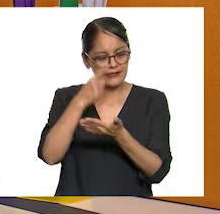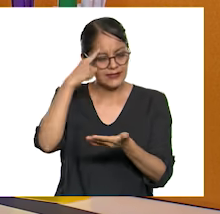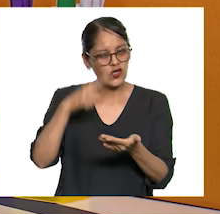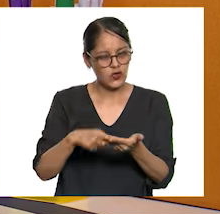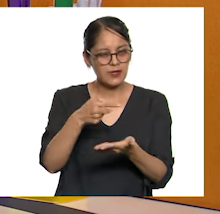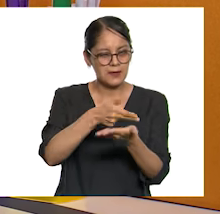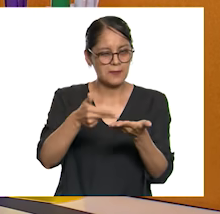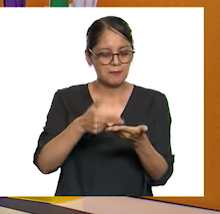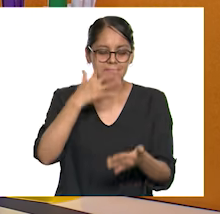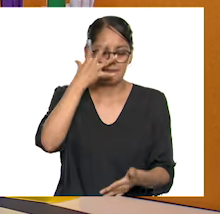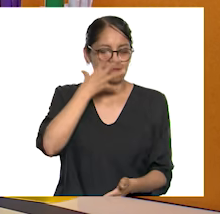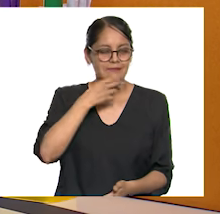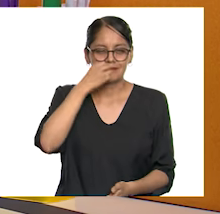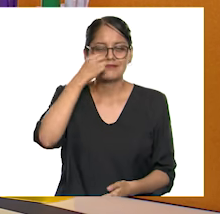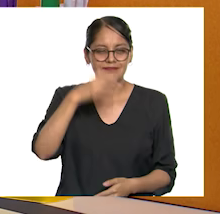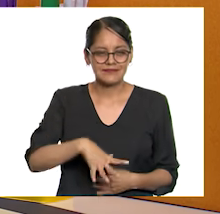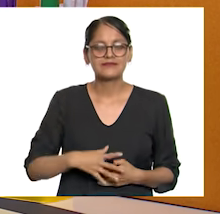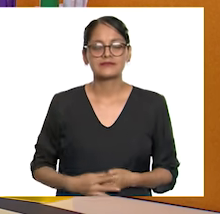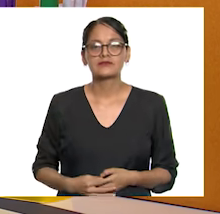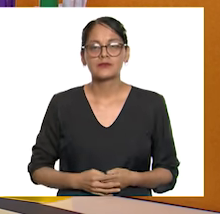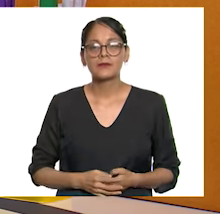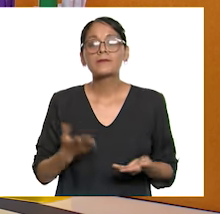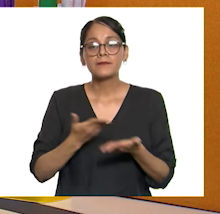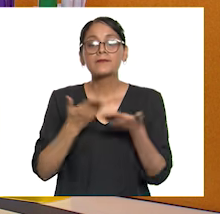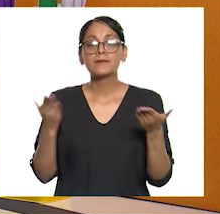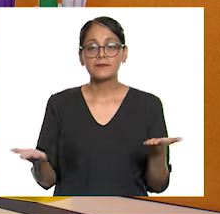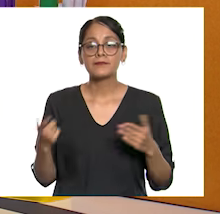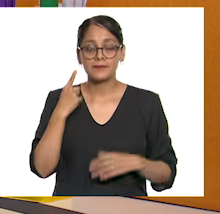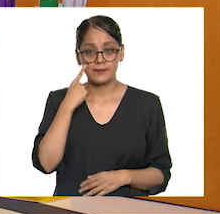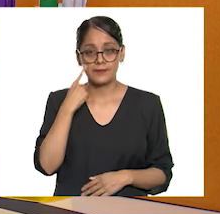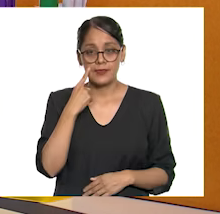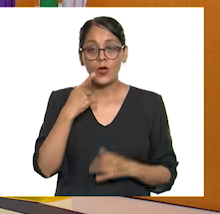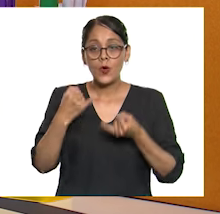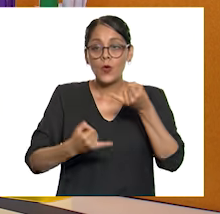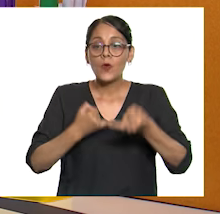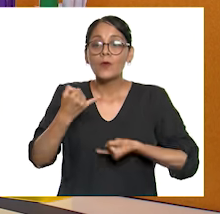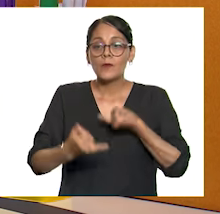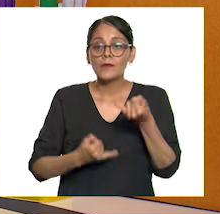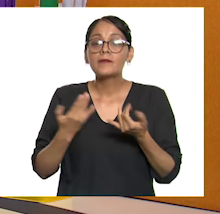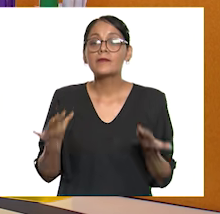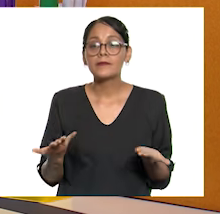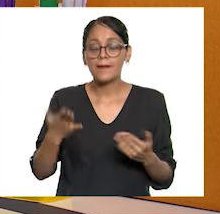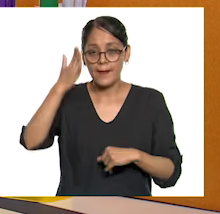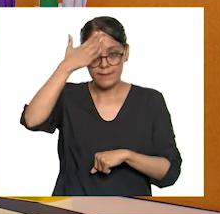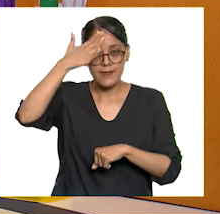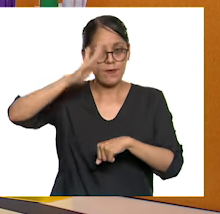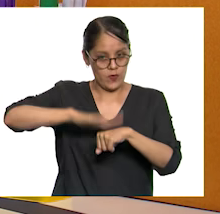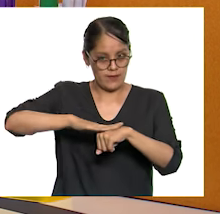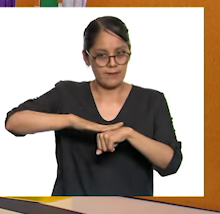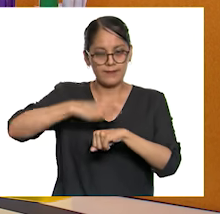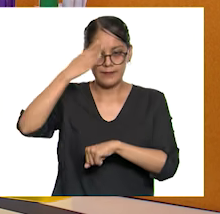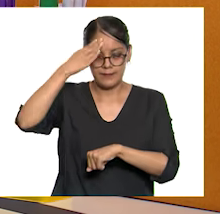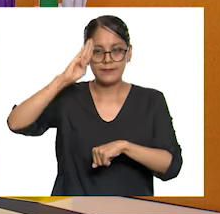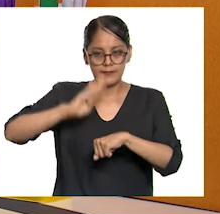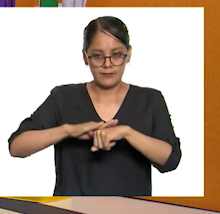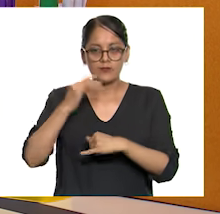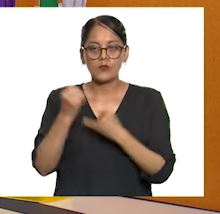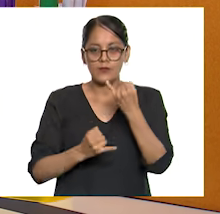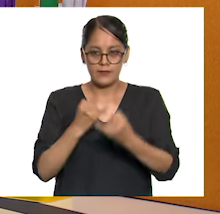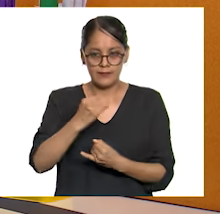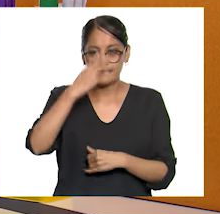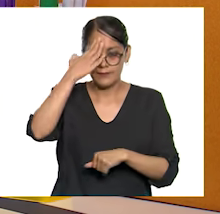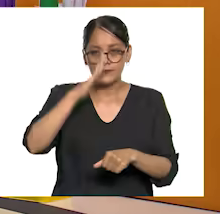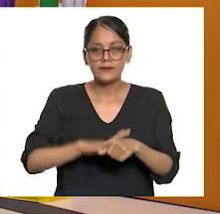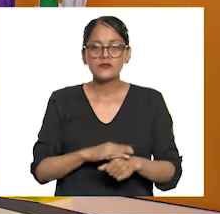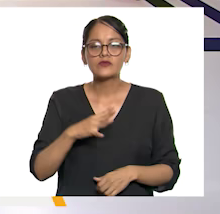súper grandiosas sus tarjetas. Ahora, este juego va a ser un juego de memoriales. Vamos a tener